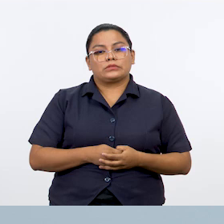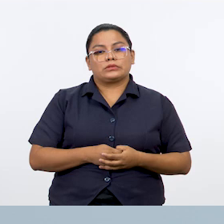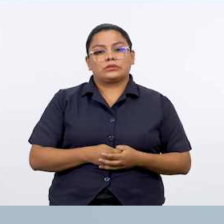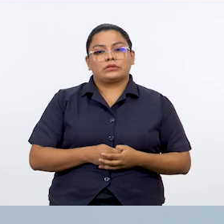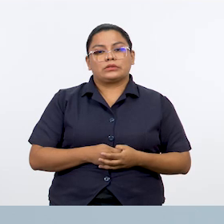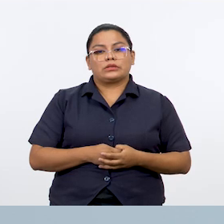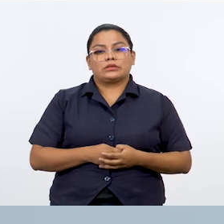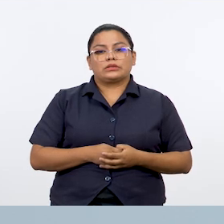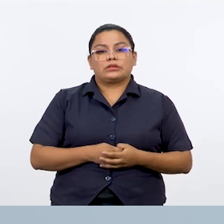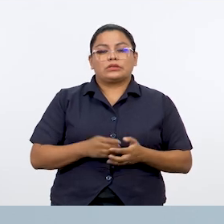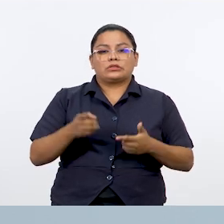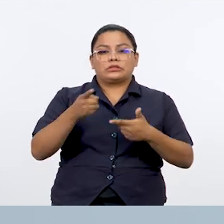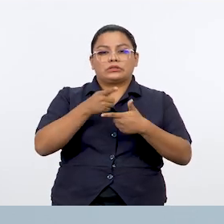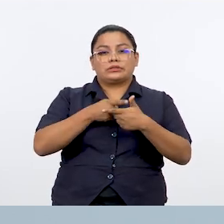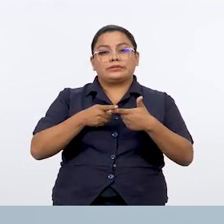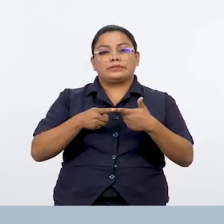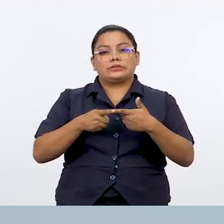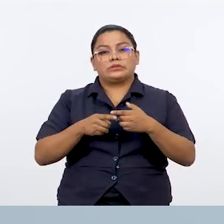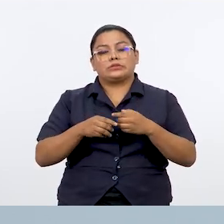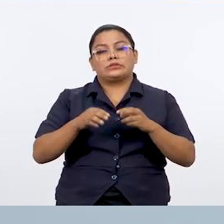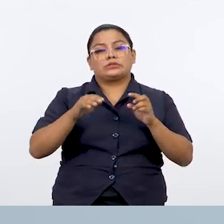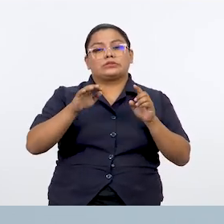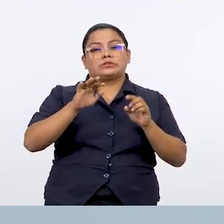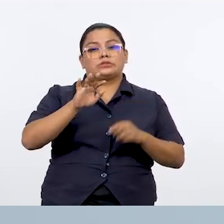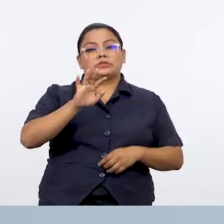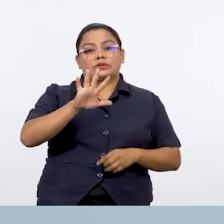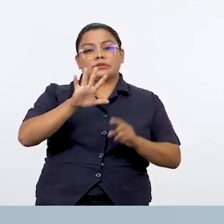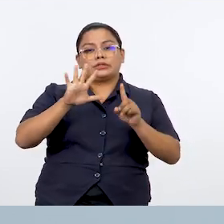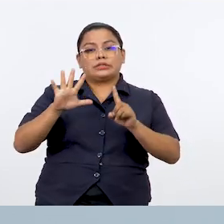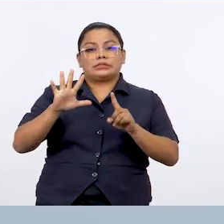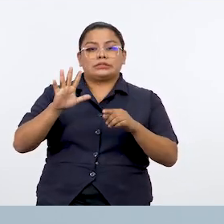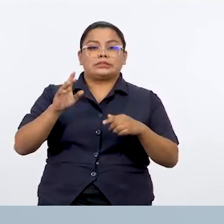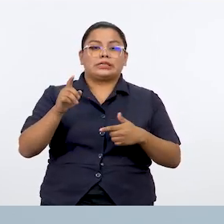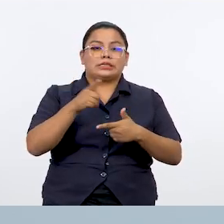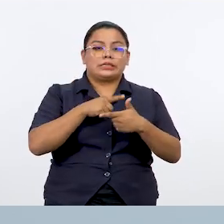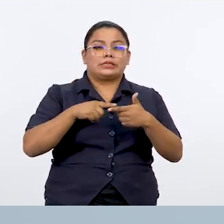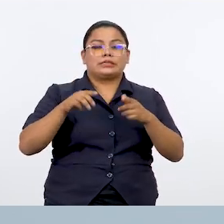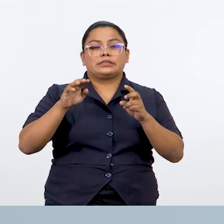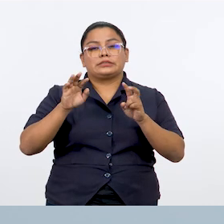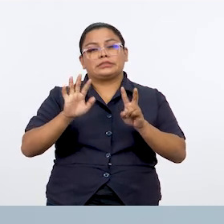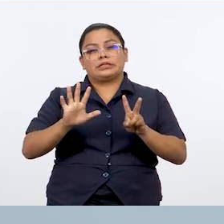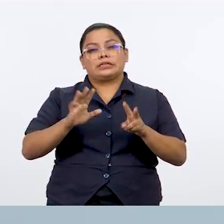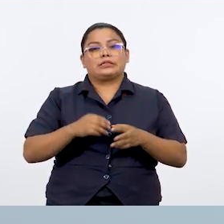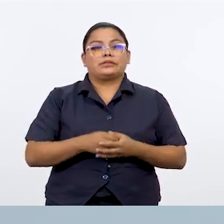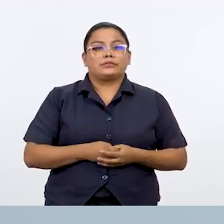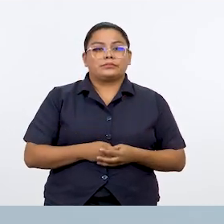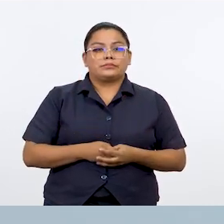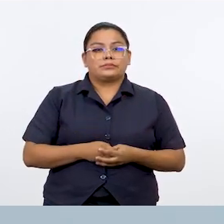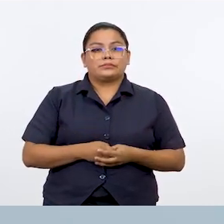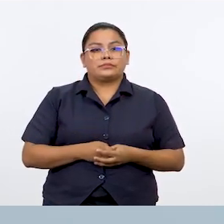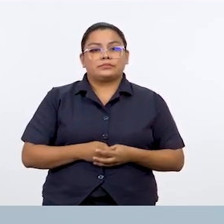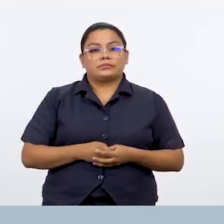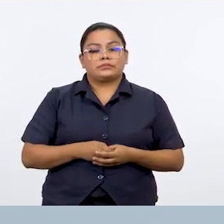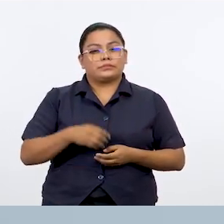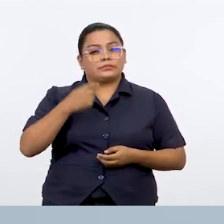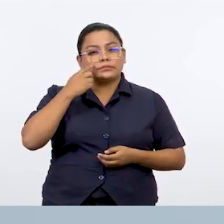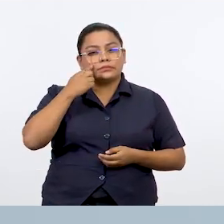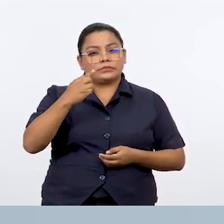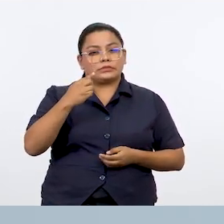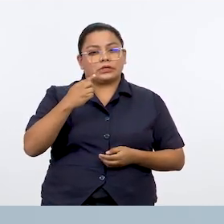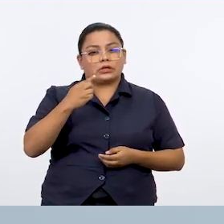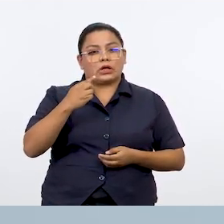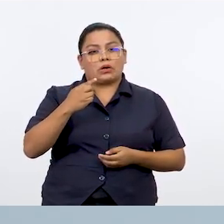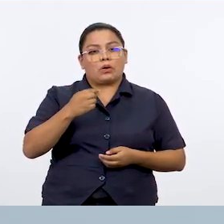Utilizamos una división equivalente, que sería 56 entre 7. Si se fijan, es